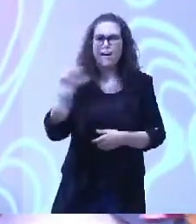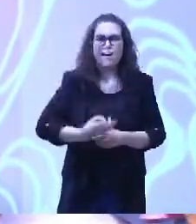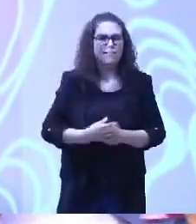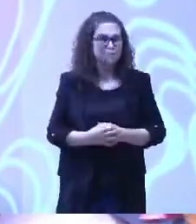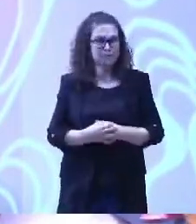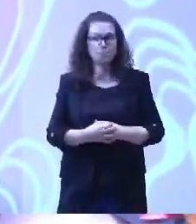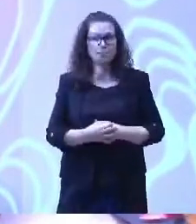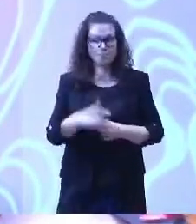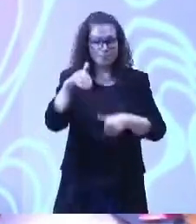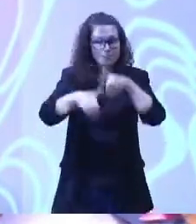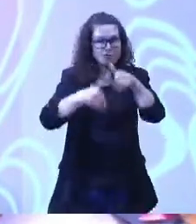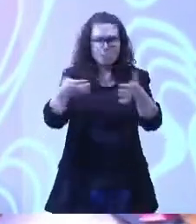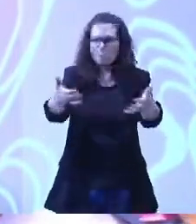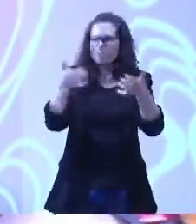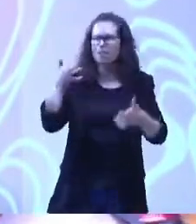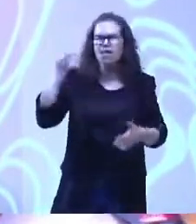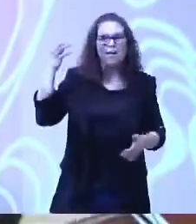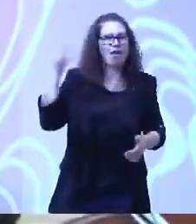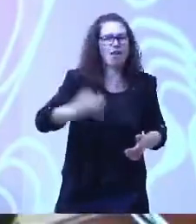Tenemos que ganar las elecciones.